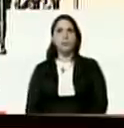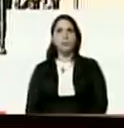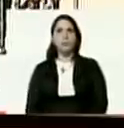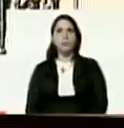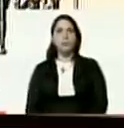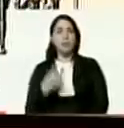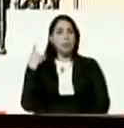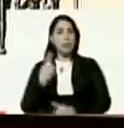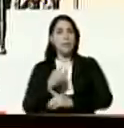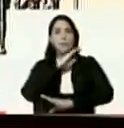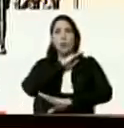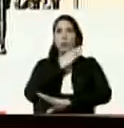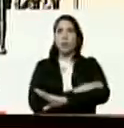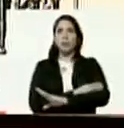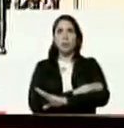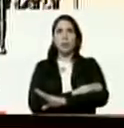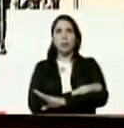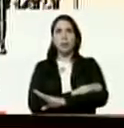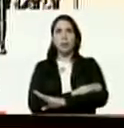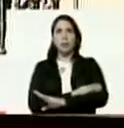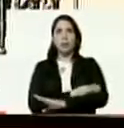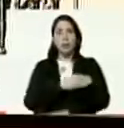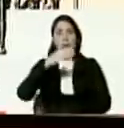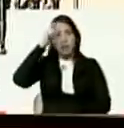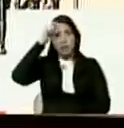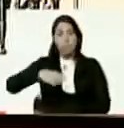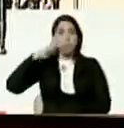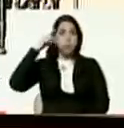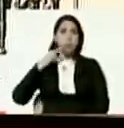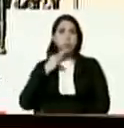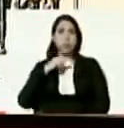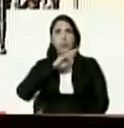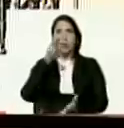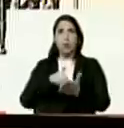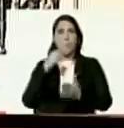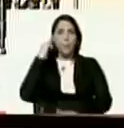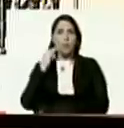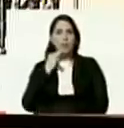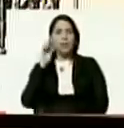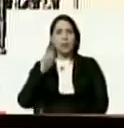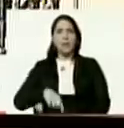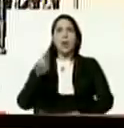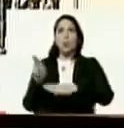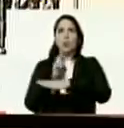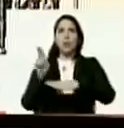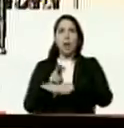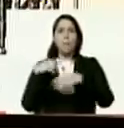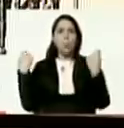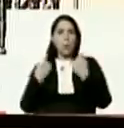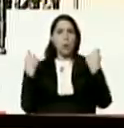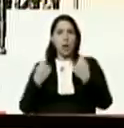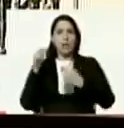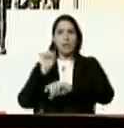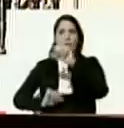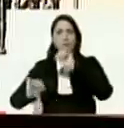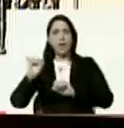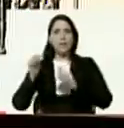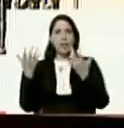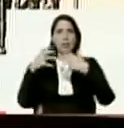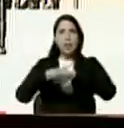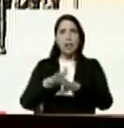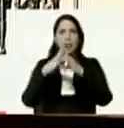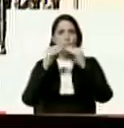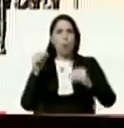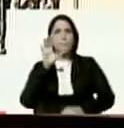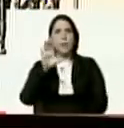Hay que fortalecer la Milicia Nacional Bolivariana y las unidades populares de defensa integral en todo el